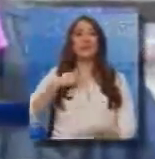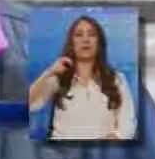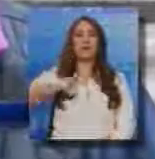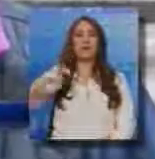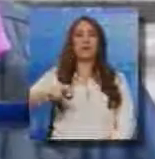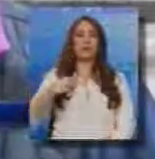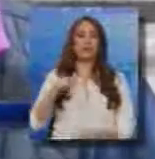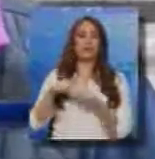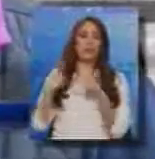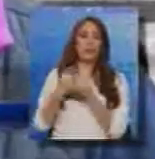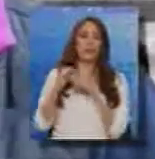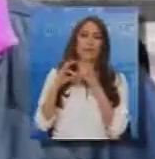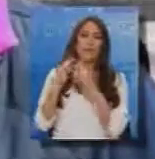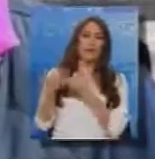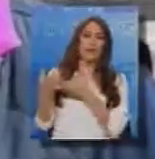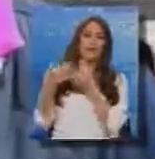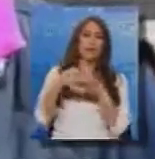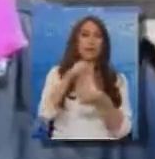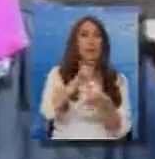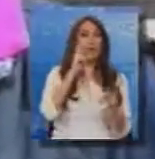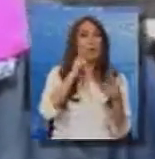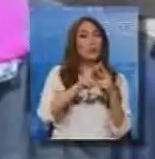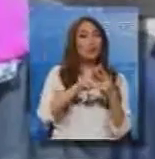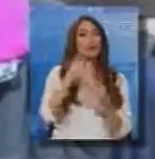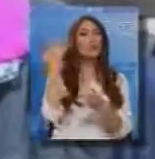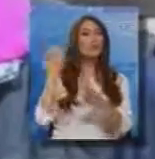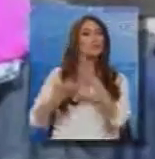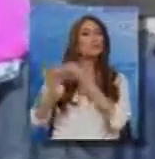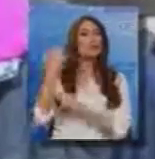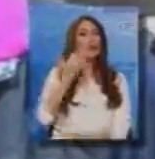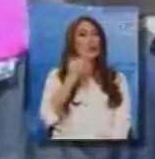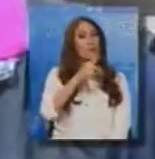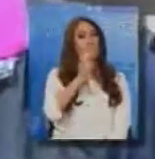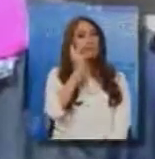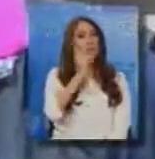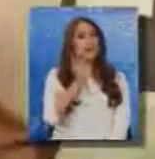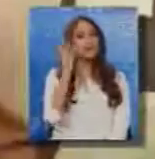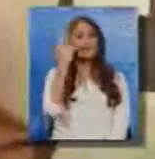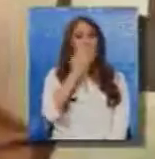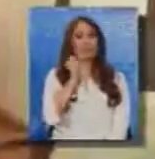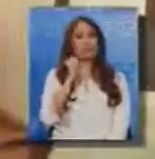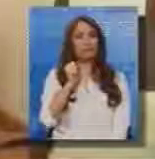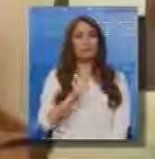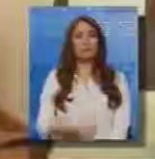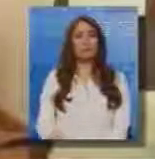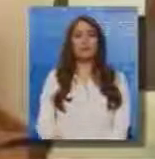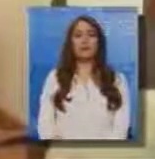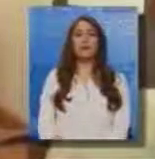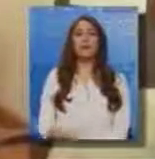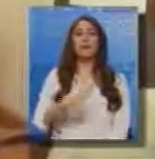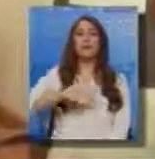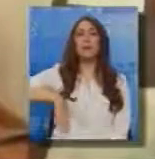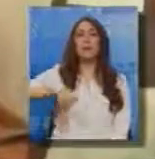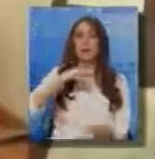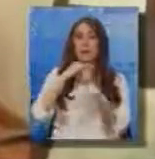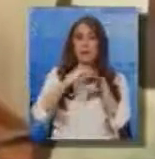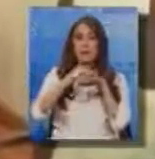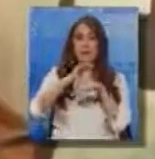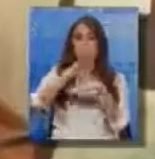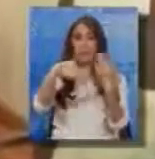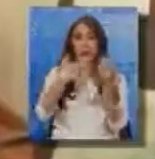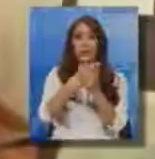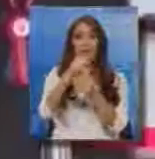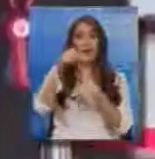para que igual conozcan parte de la historia de nuestra linda provincia. La ciudad jardín invita a todos los